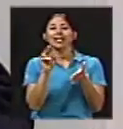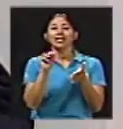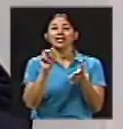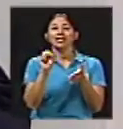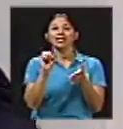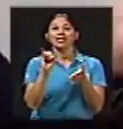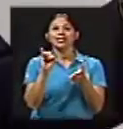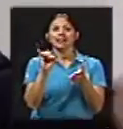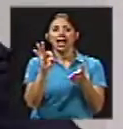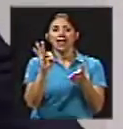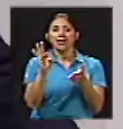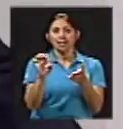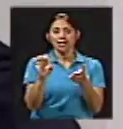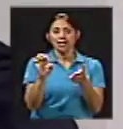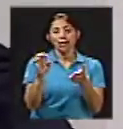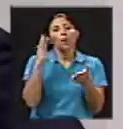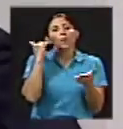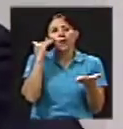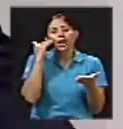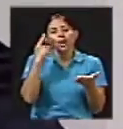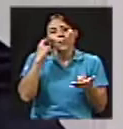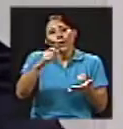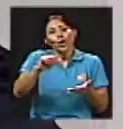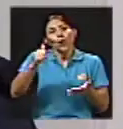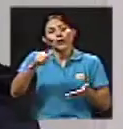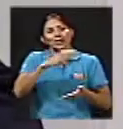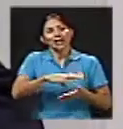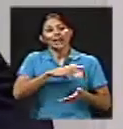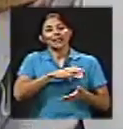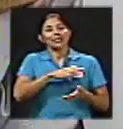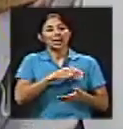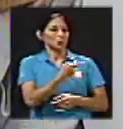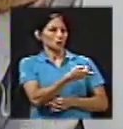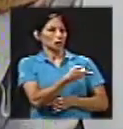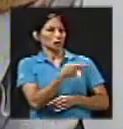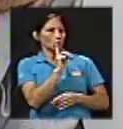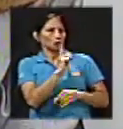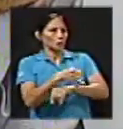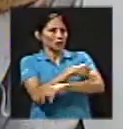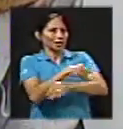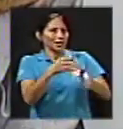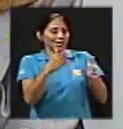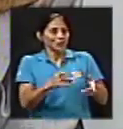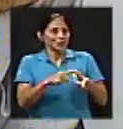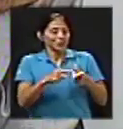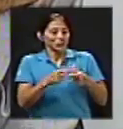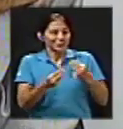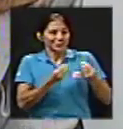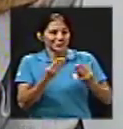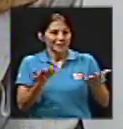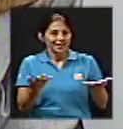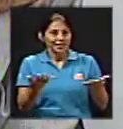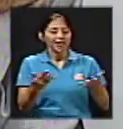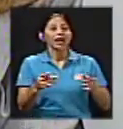es otras características, y ni usted ni yo, hasta donde yo sepa, somos ingenieros. Entonces,